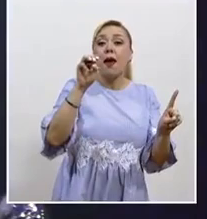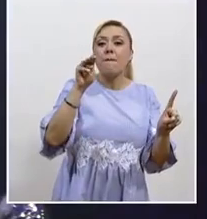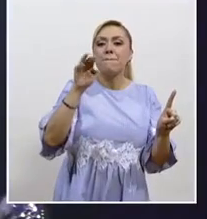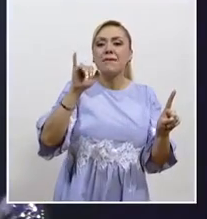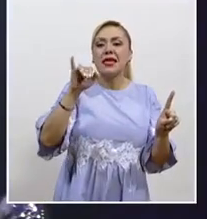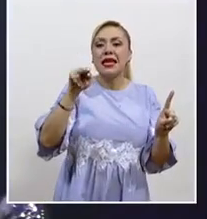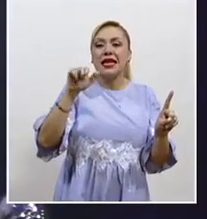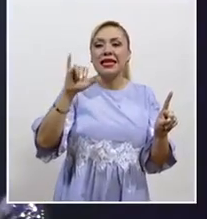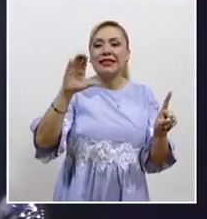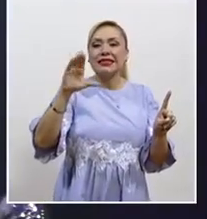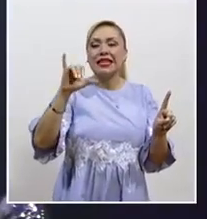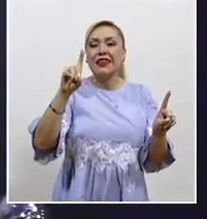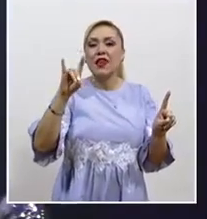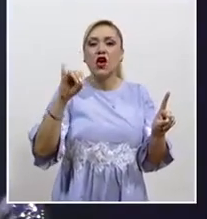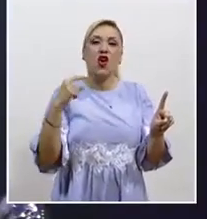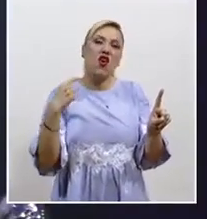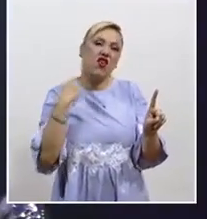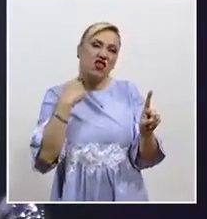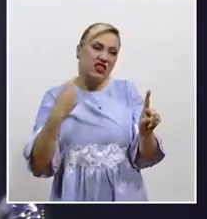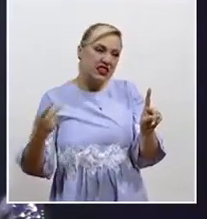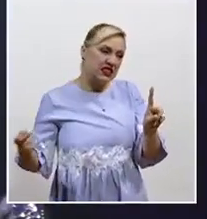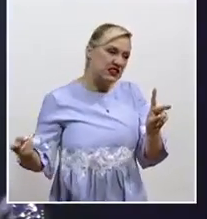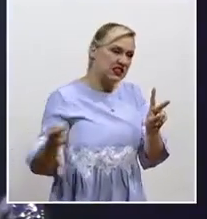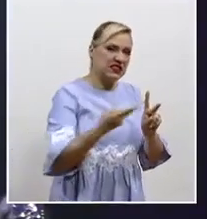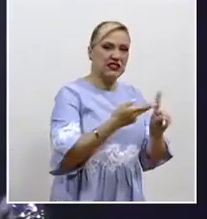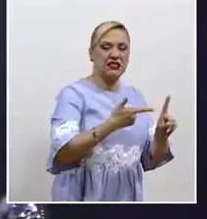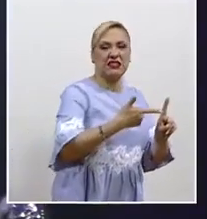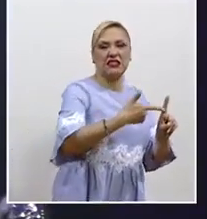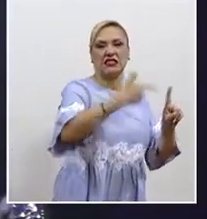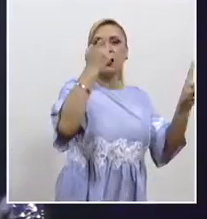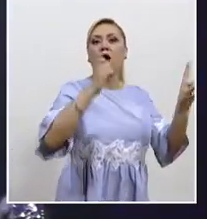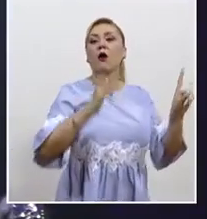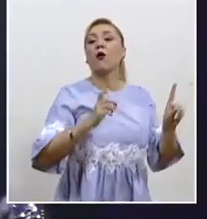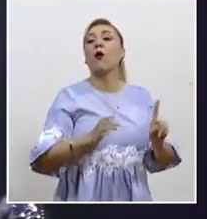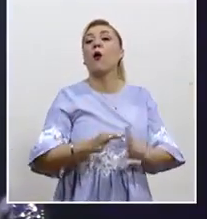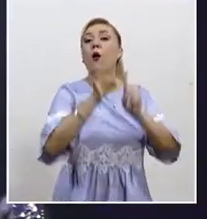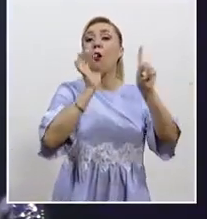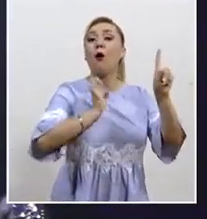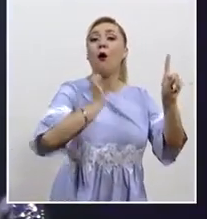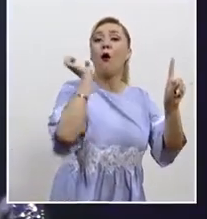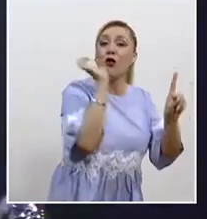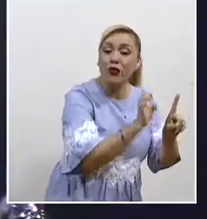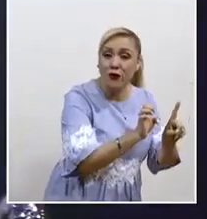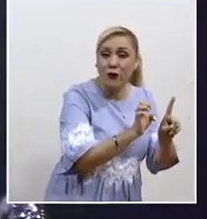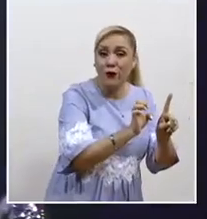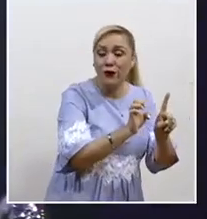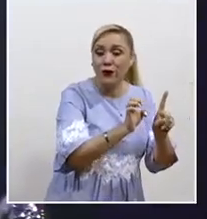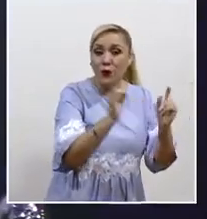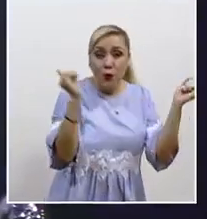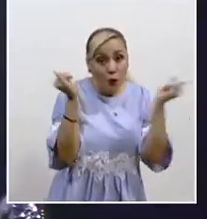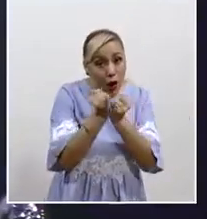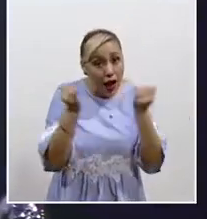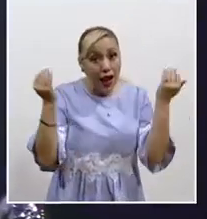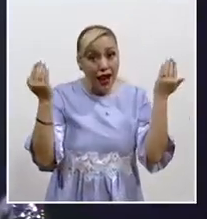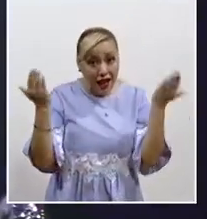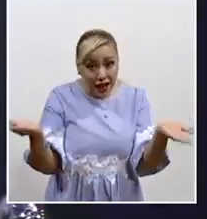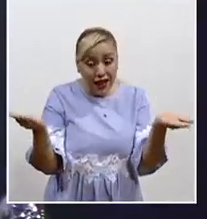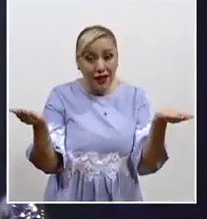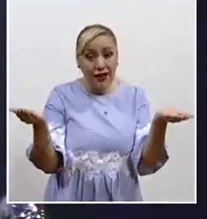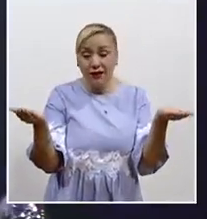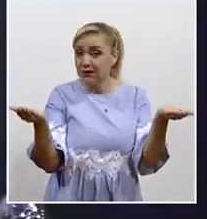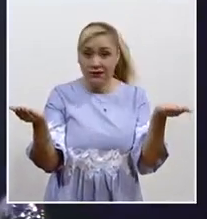fiesta la diferencia porque no todo homicidio cuya víctima sea de género femenino es